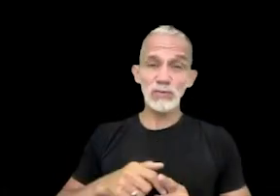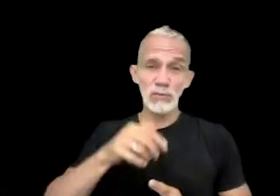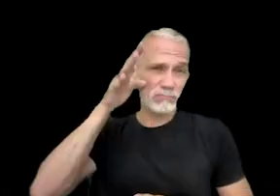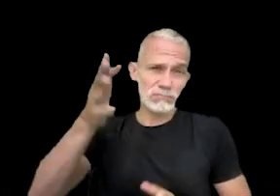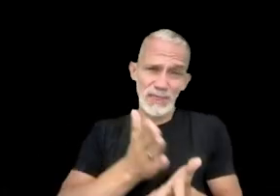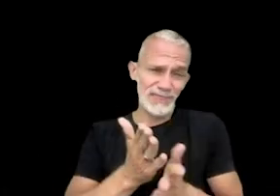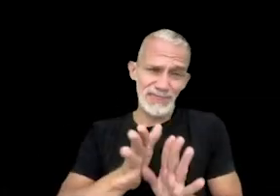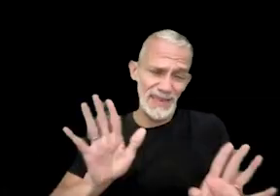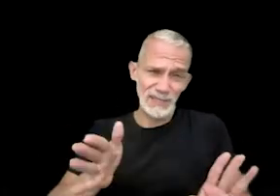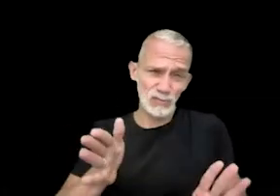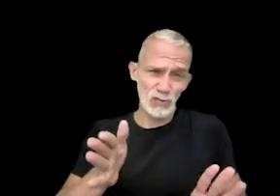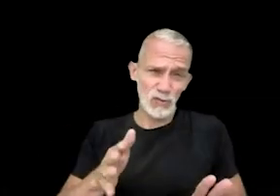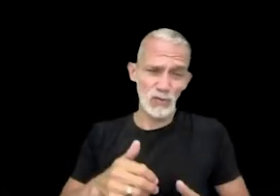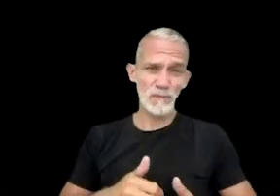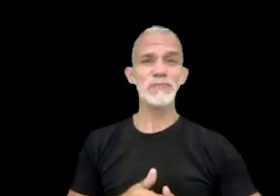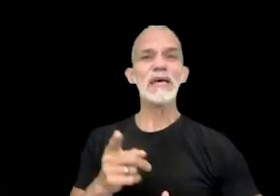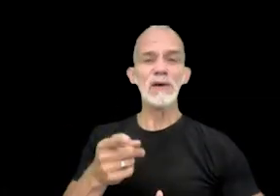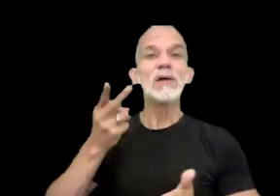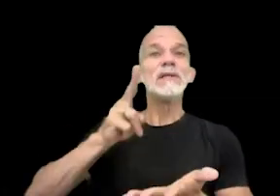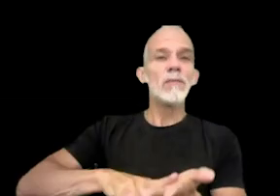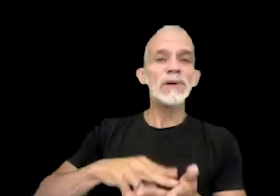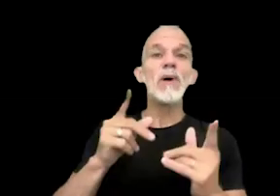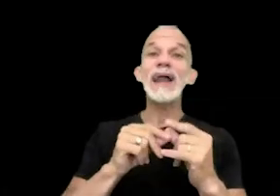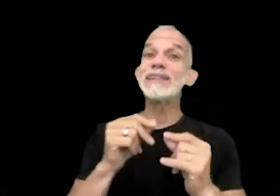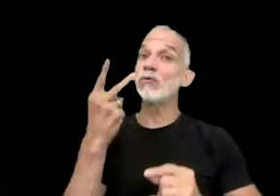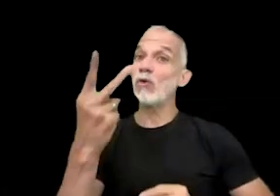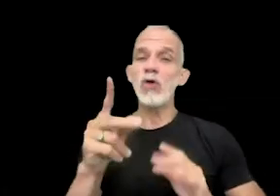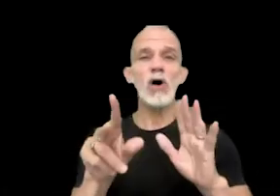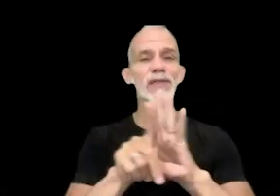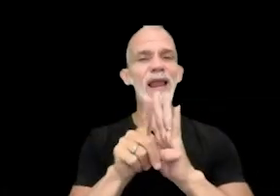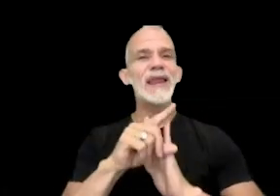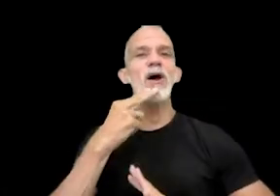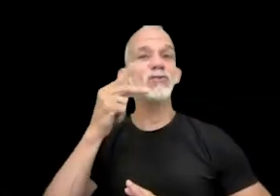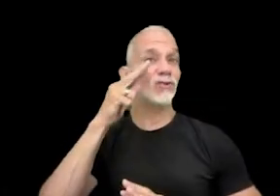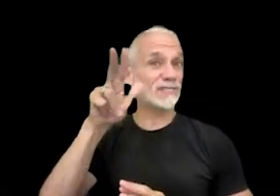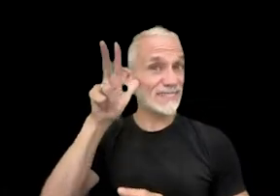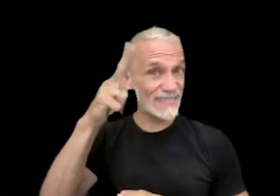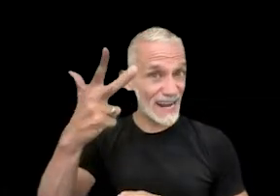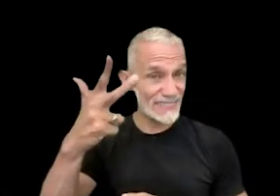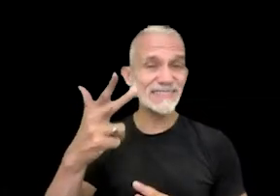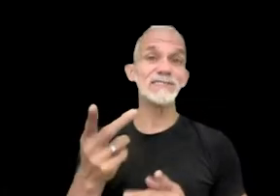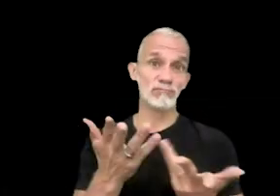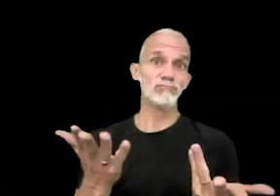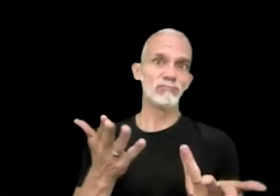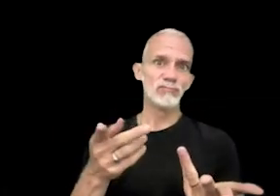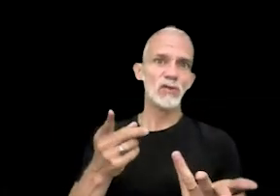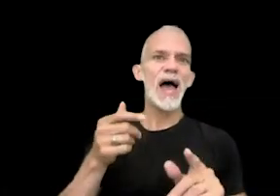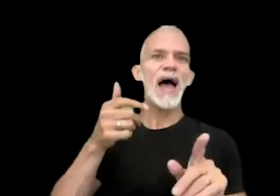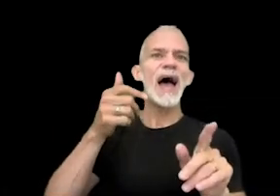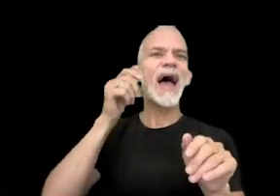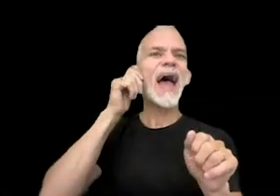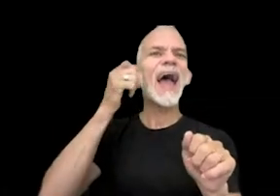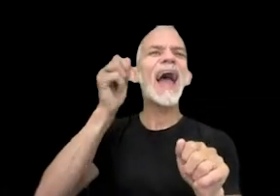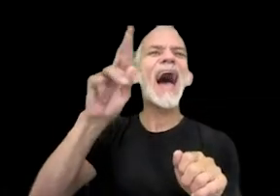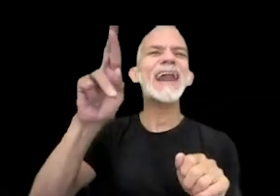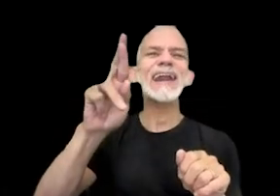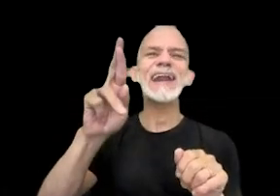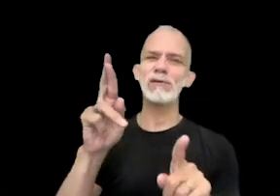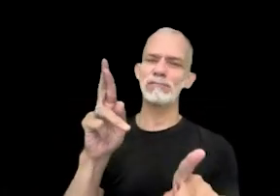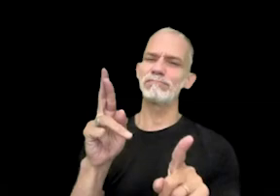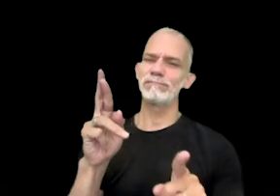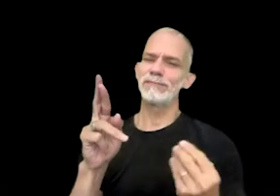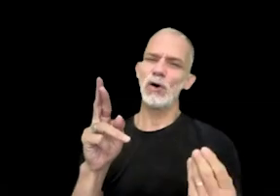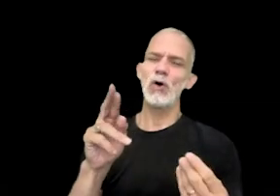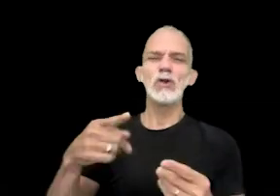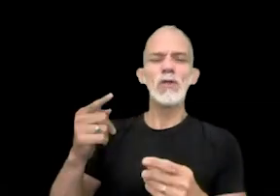derecho. Se tributa por artículo 2 de la ley 1183, o sea, se tributa aplicando una GAR, no aplicando una regla de atracción